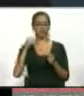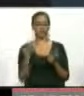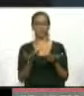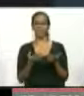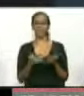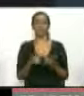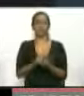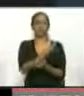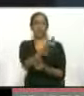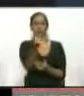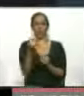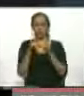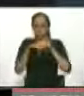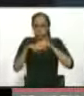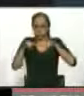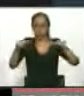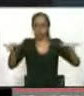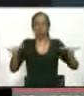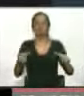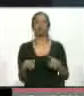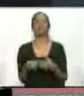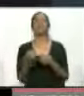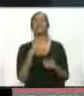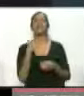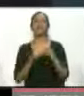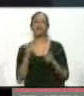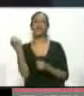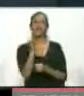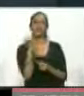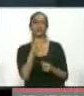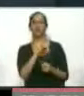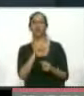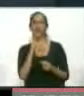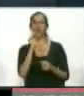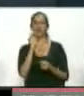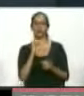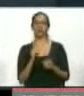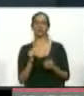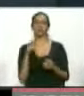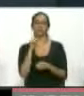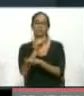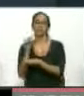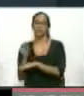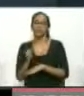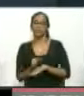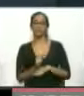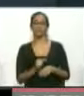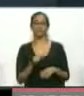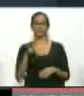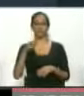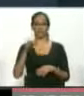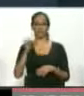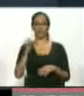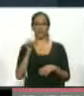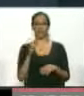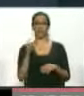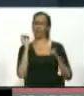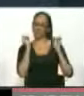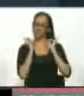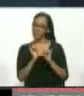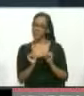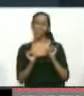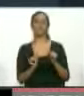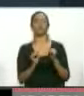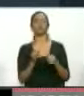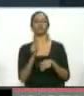la vuelta al mundo lo hicieron porque querían asesinarla para que no hablara y acusa a los clanes char y girl en los mismos a los que